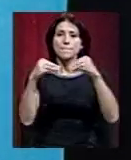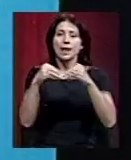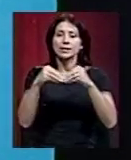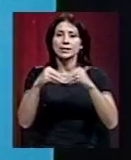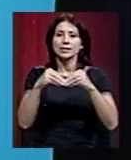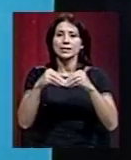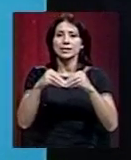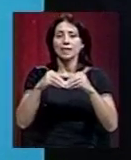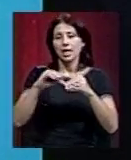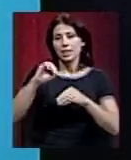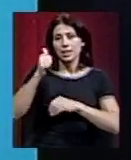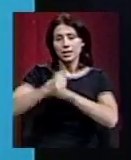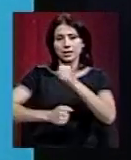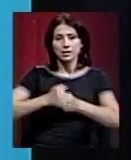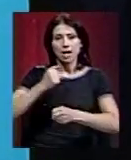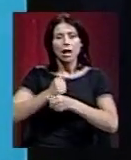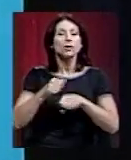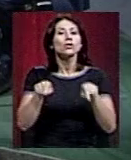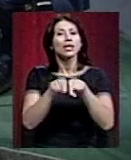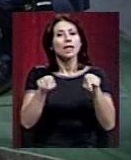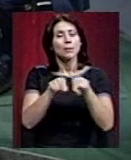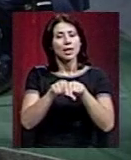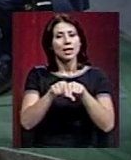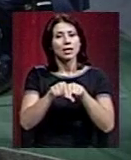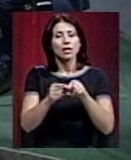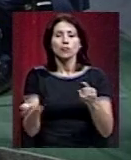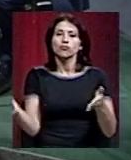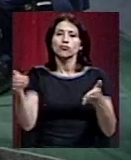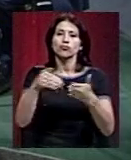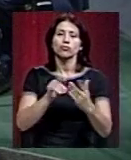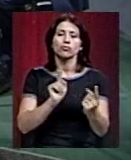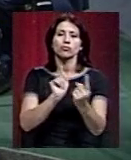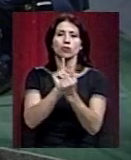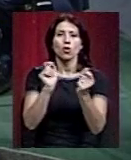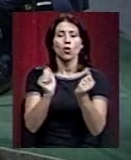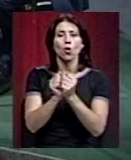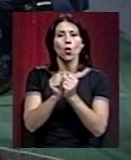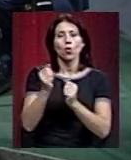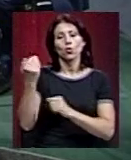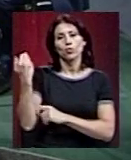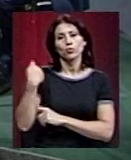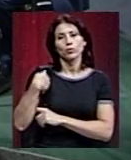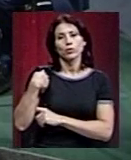década, y tenemos el reencuentro con don Luis Alberto.